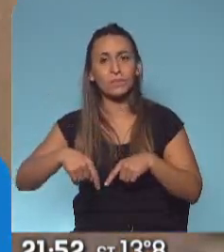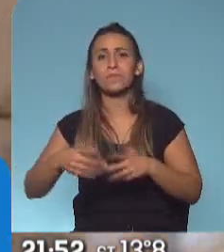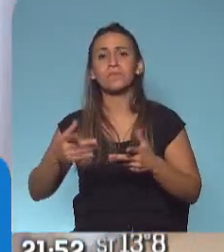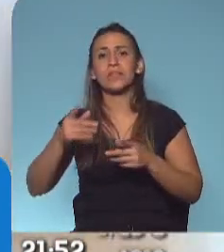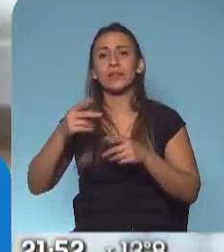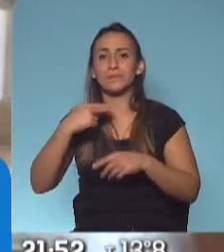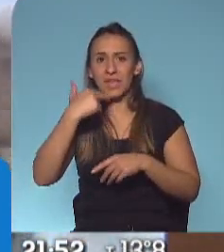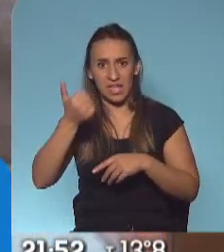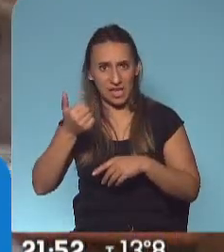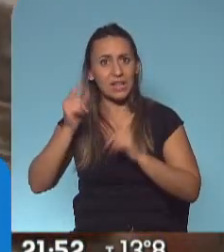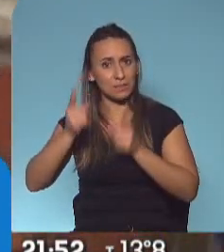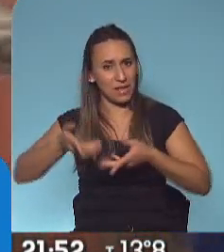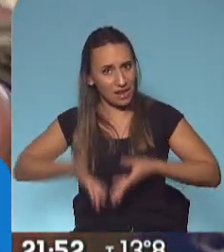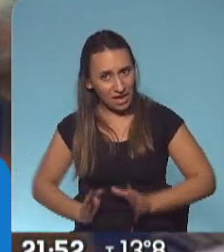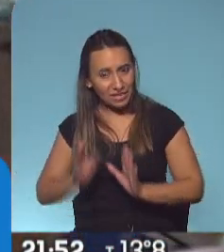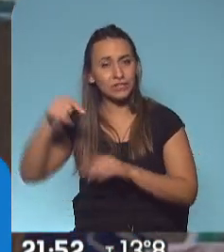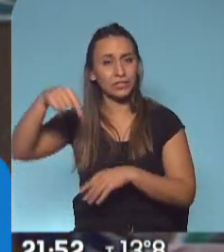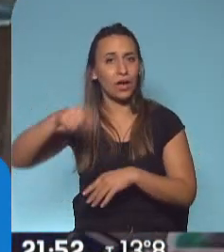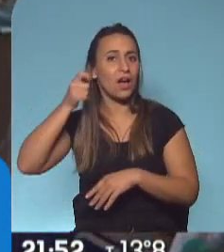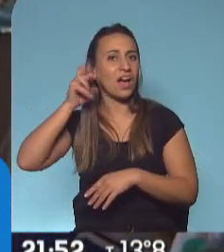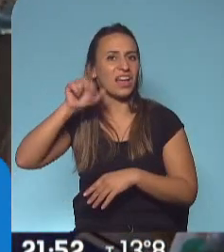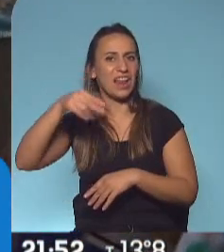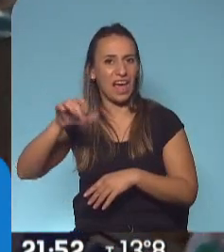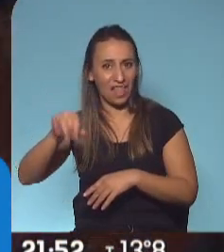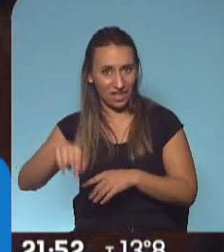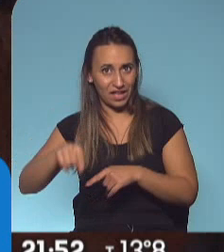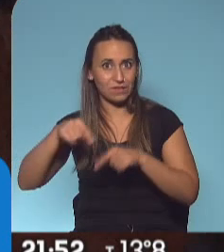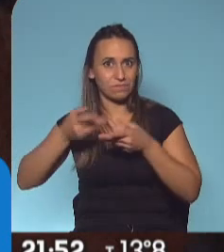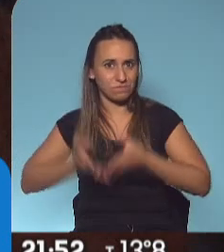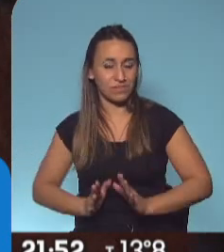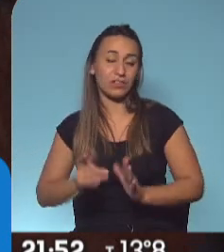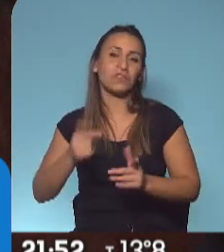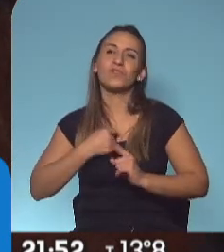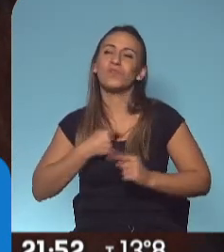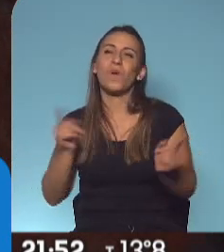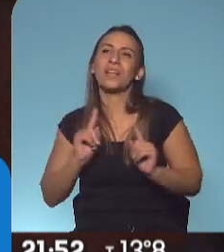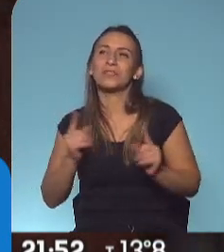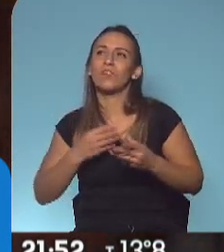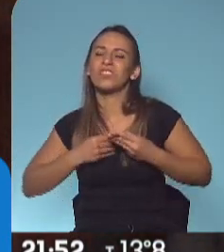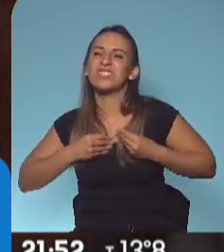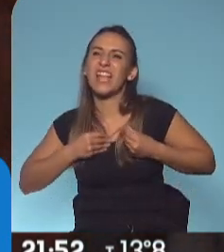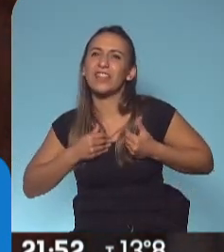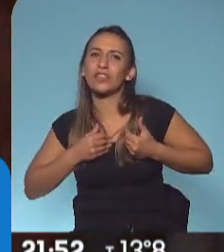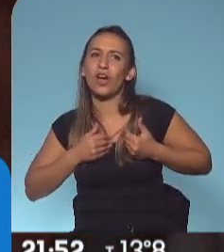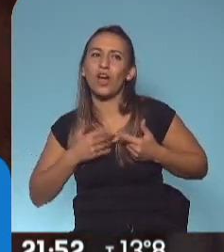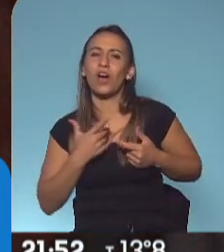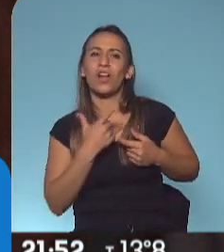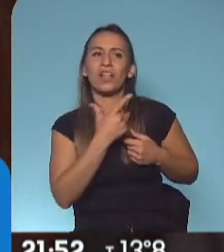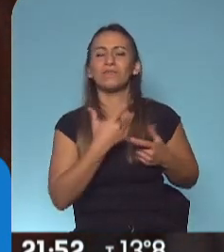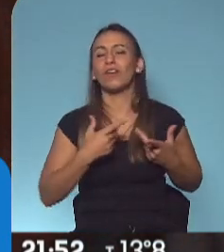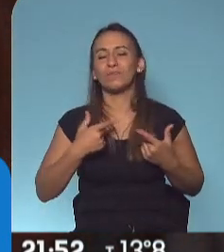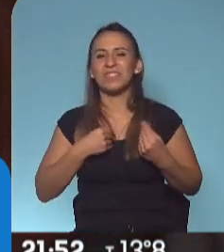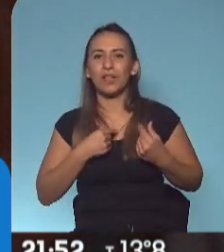2 hijas nacidas en Granada, así que de alguna manera yo soy de esas personas que de alguna manera siempre estoy cerca o siempre estoy lejos,